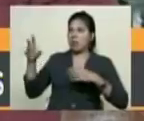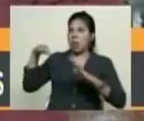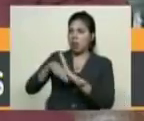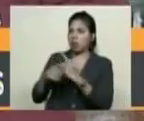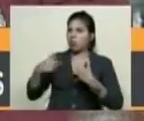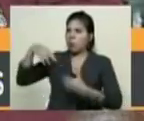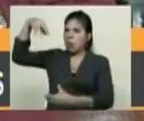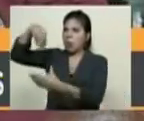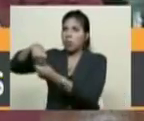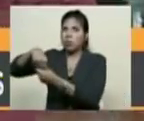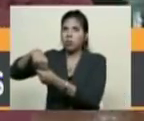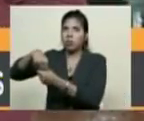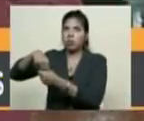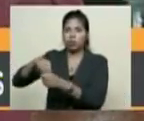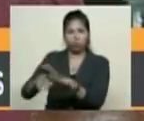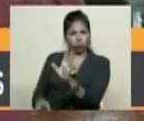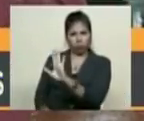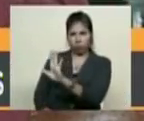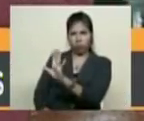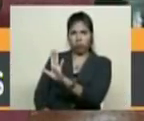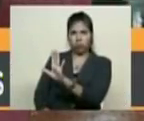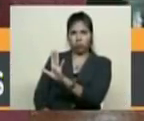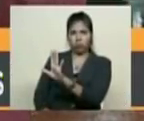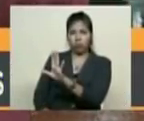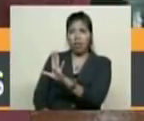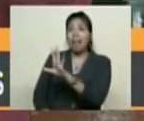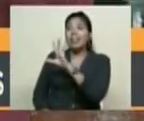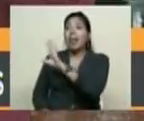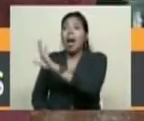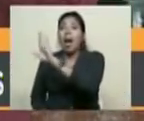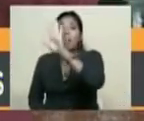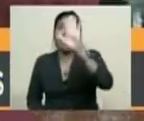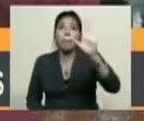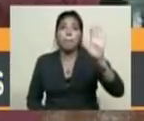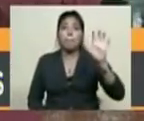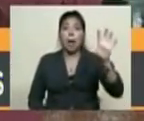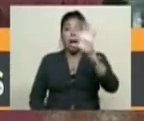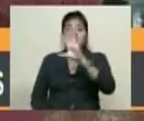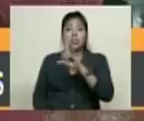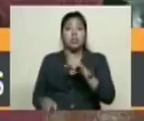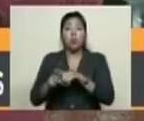Venezuela. Los asuntos internos de cada país son sagrados.